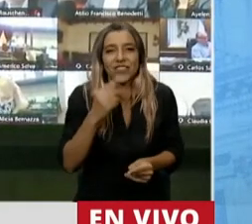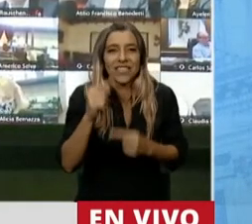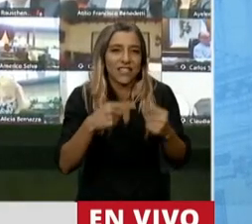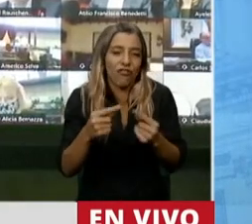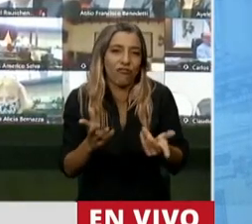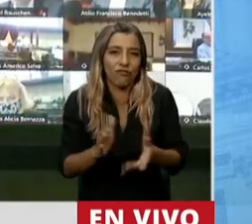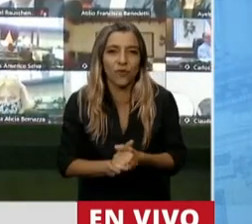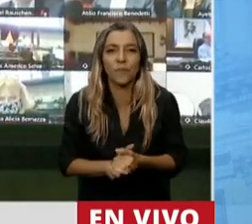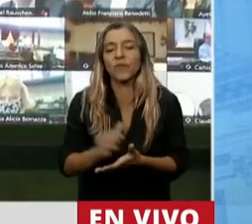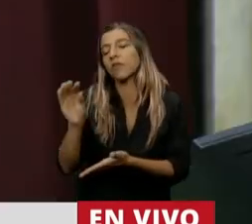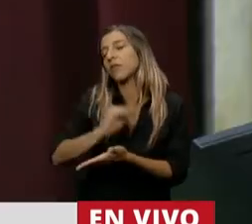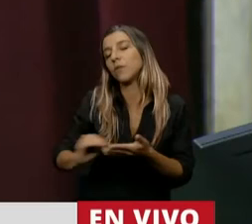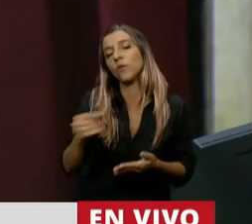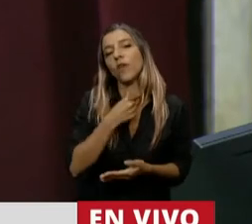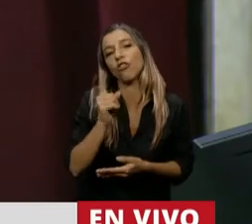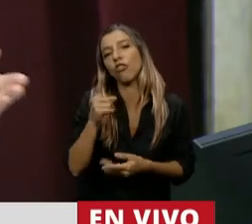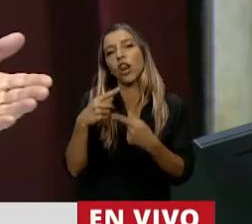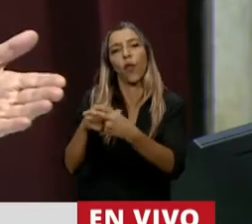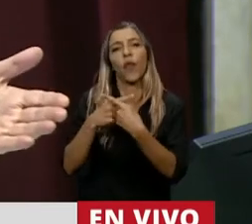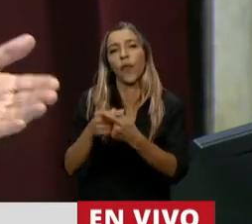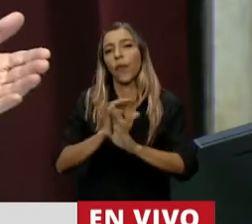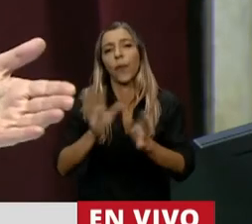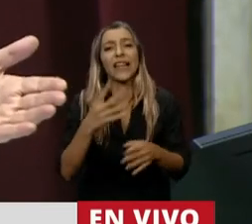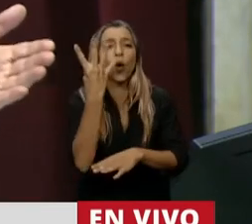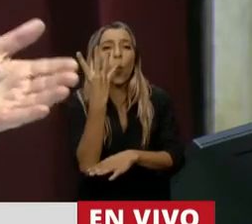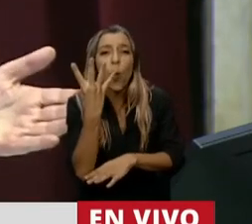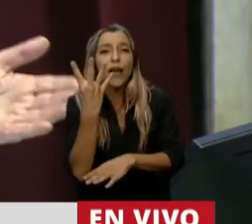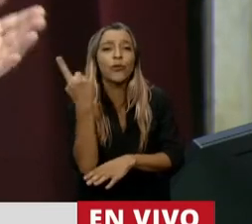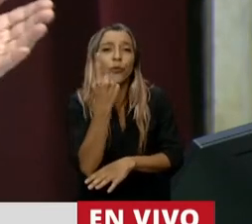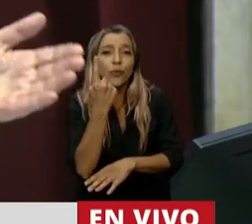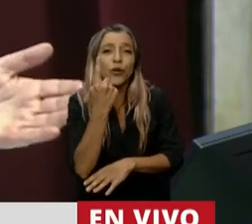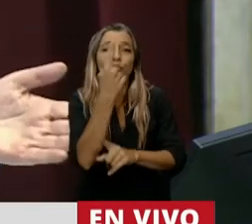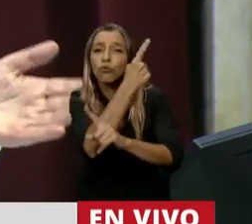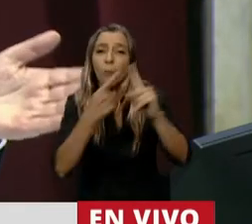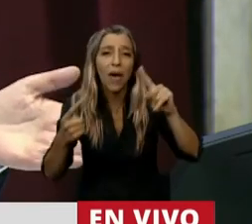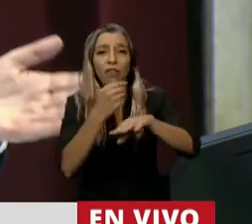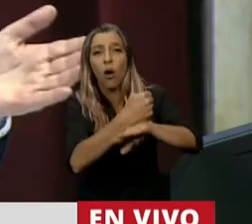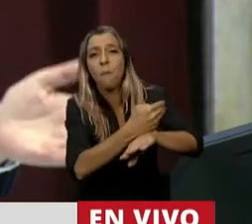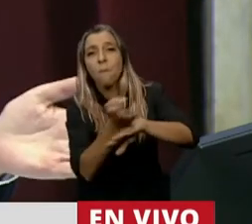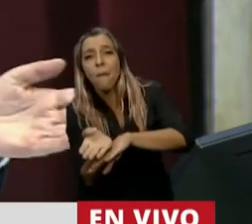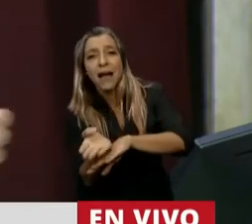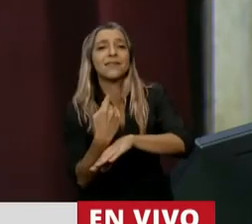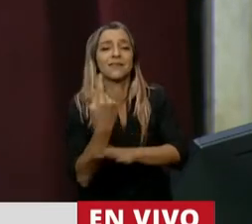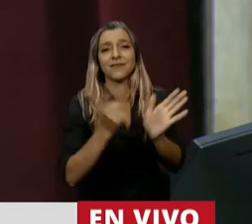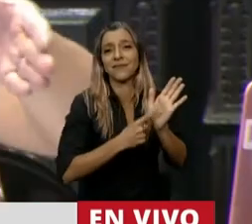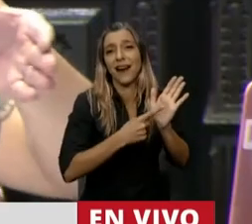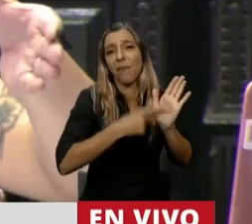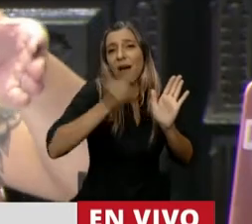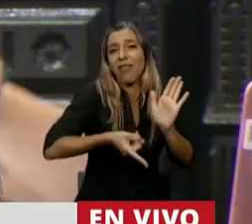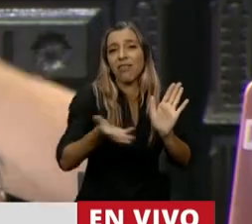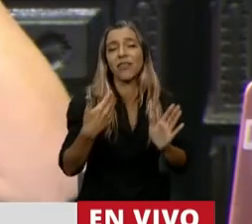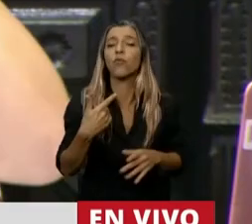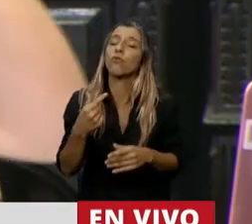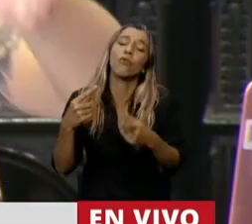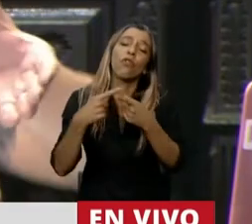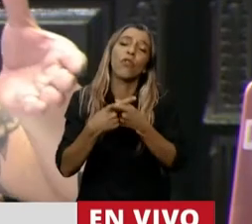diputada, sigo. No quiero discutir. Yo lleva tampoco. 4 minutos yo 30 tampoco. Más presidente, de lo que yo establece el reglamento. Presidente, yo tampoco quiero